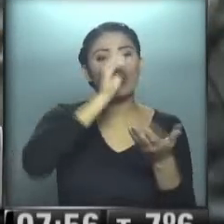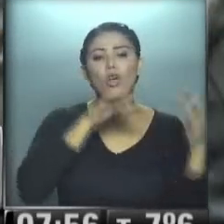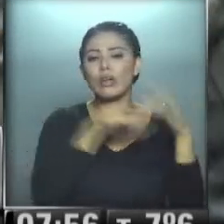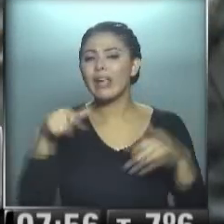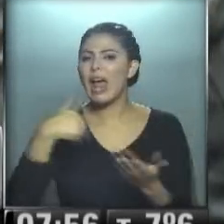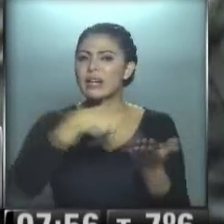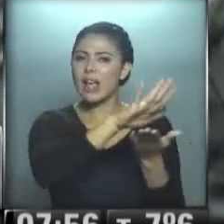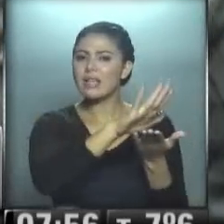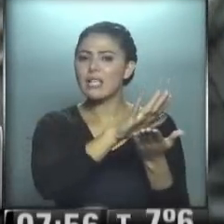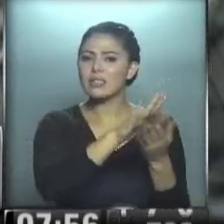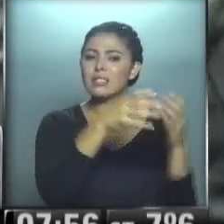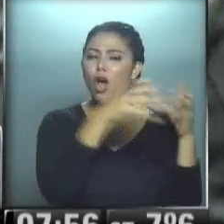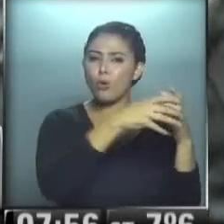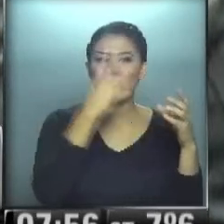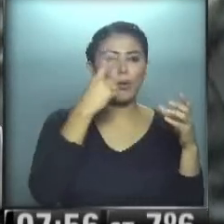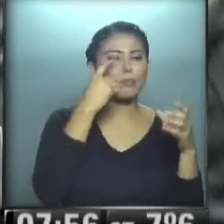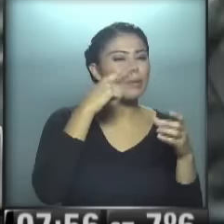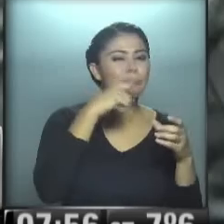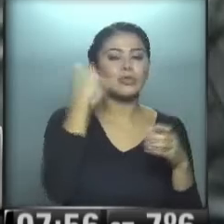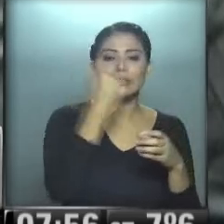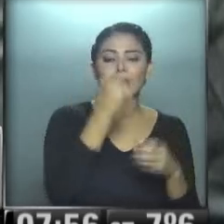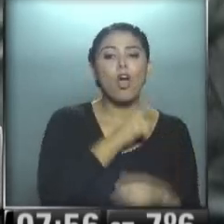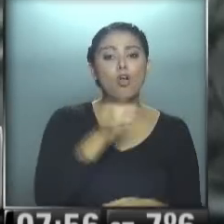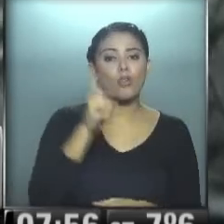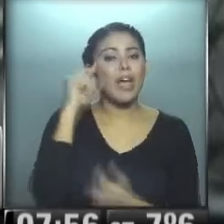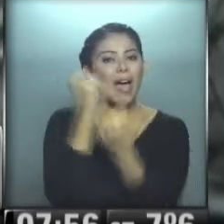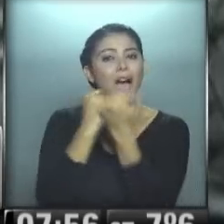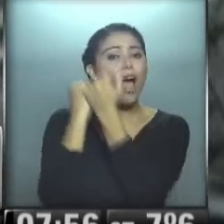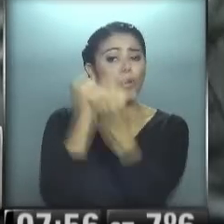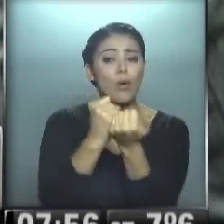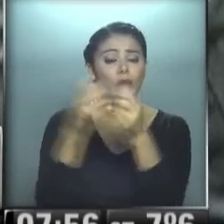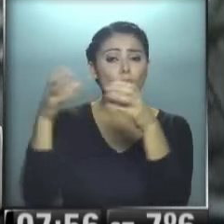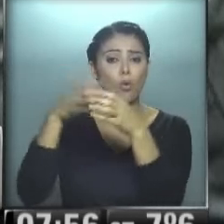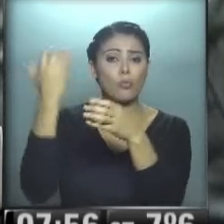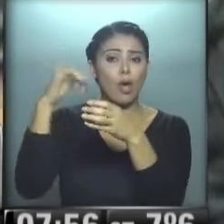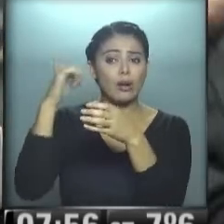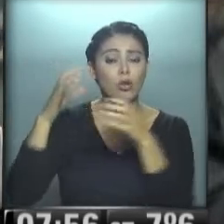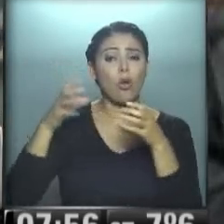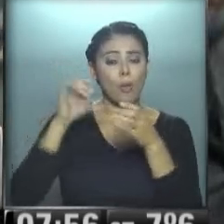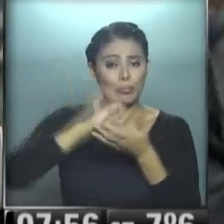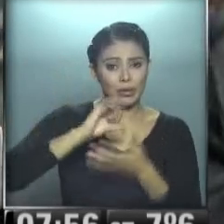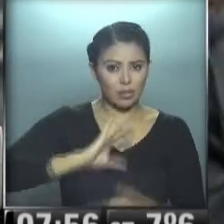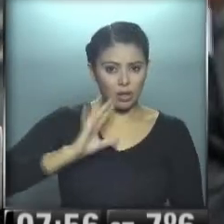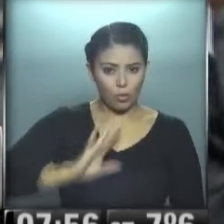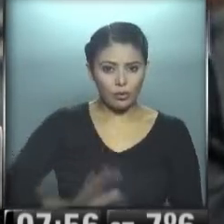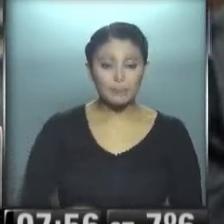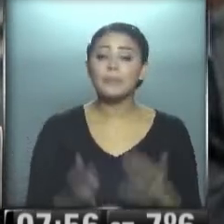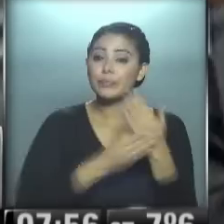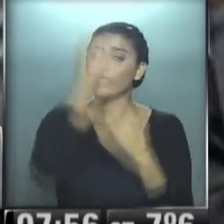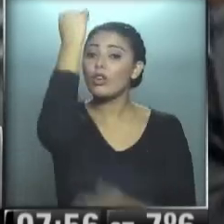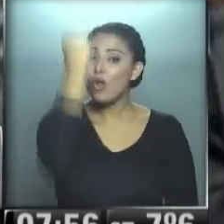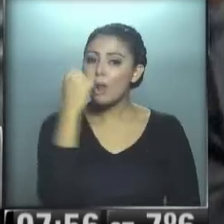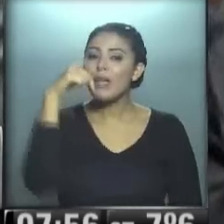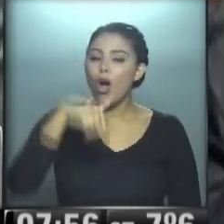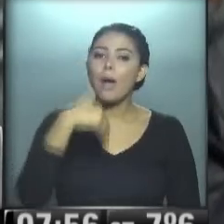comportamiento de los agentes especulativos que ponen en riesgo Los acuerdos alcanzados entre deudores y acreedores kisil justamente expondrá